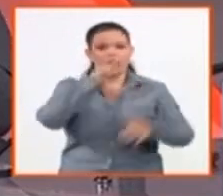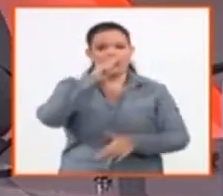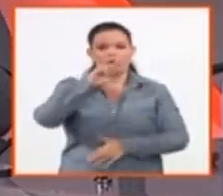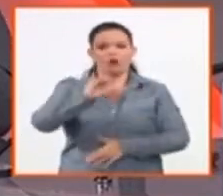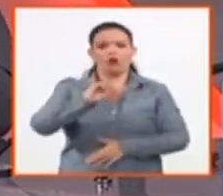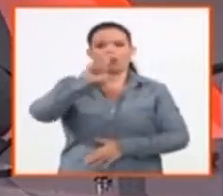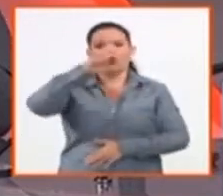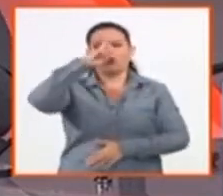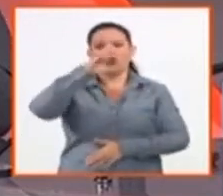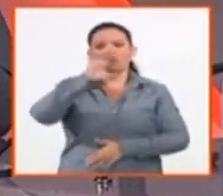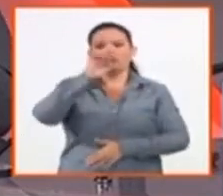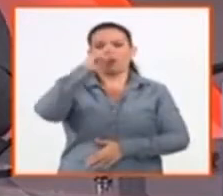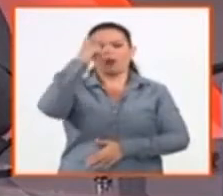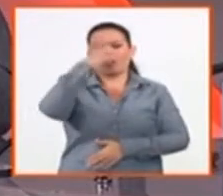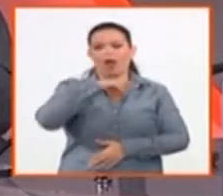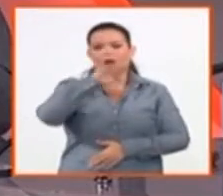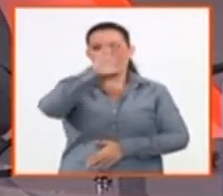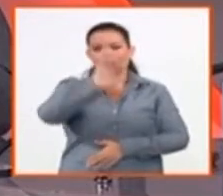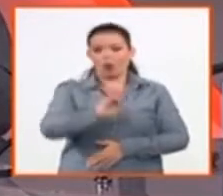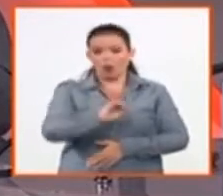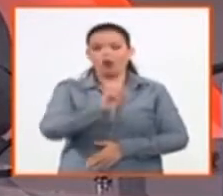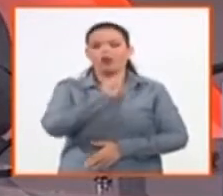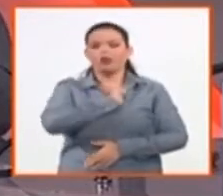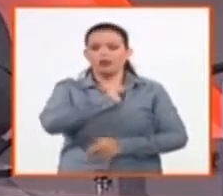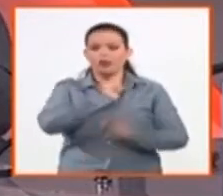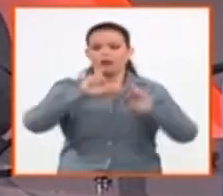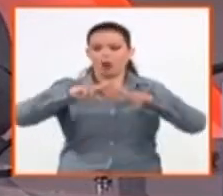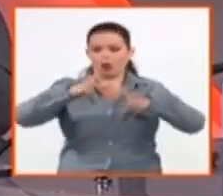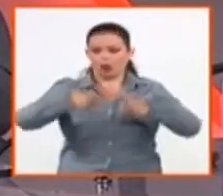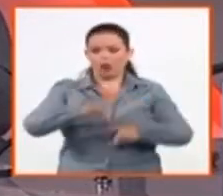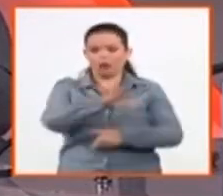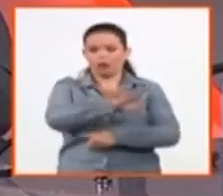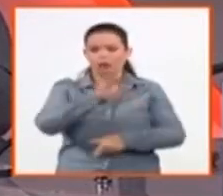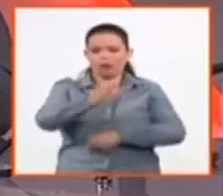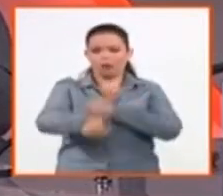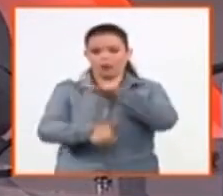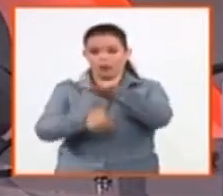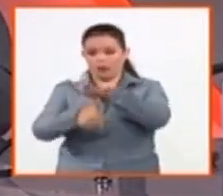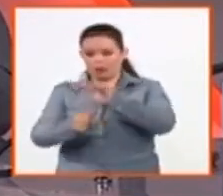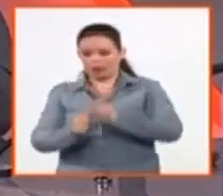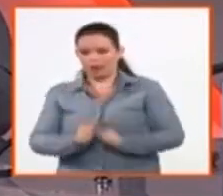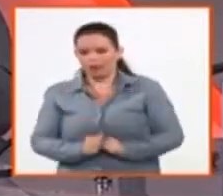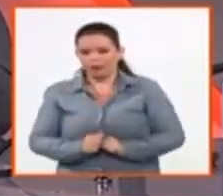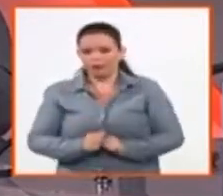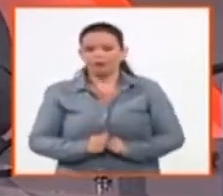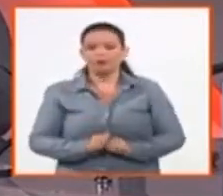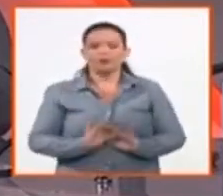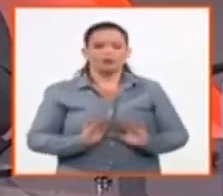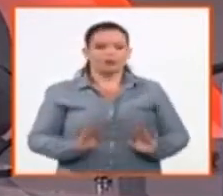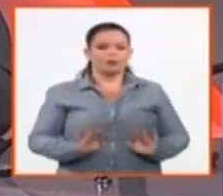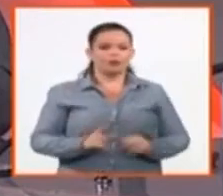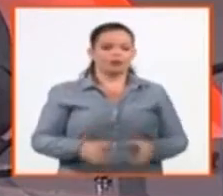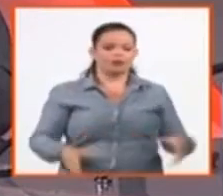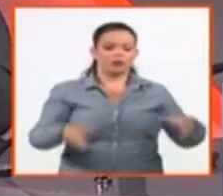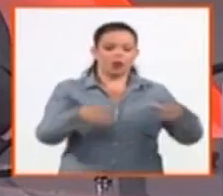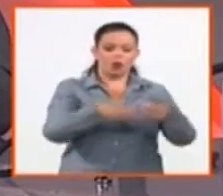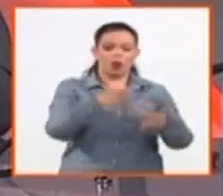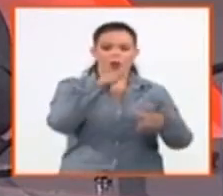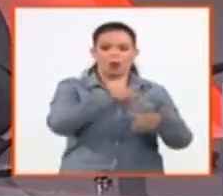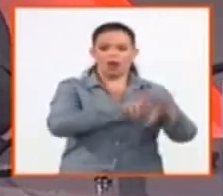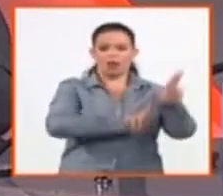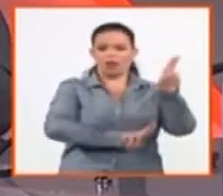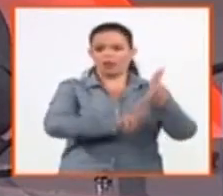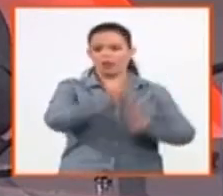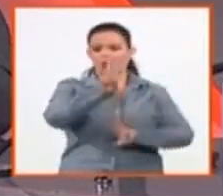su apoyo. Al respecto, en la noche de este lunes, estamos hablando de días recientes, simpatizantes del presidente superaron barricadas